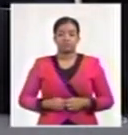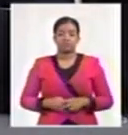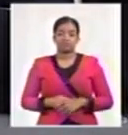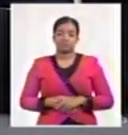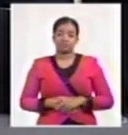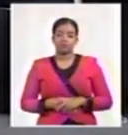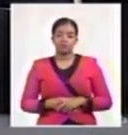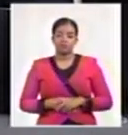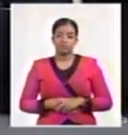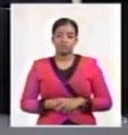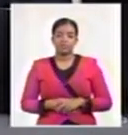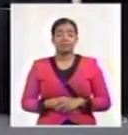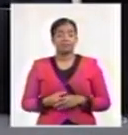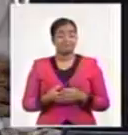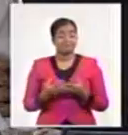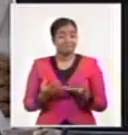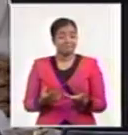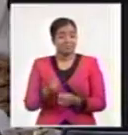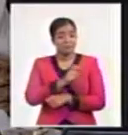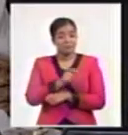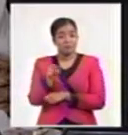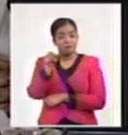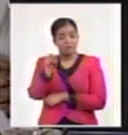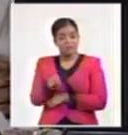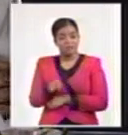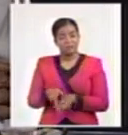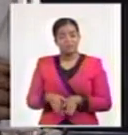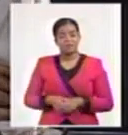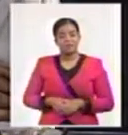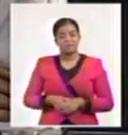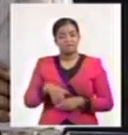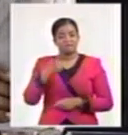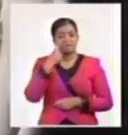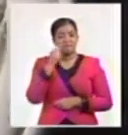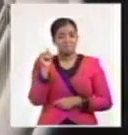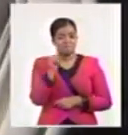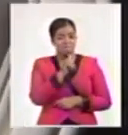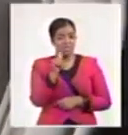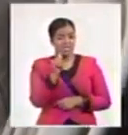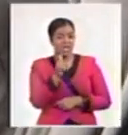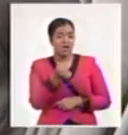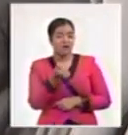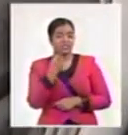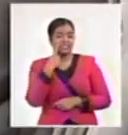Bueno, profesor, hemos visto ahí, vamos a decir, cómo